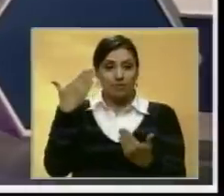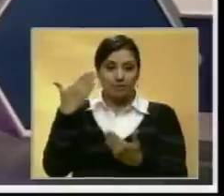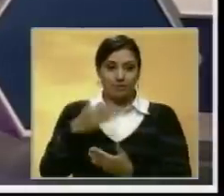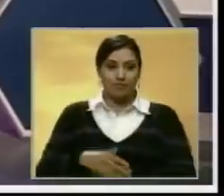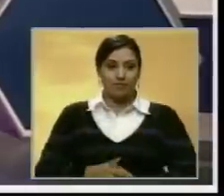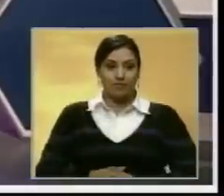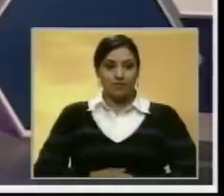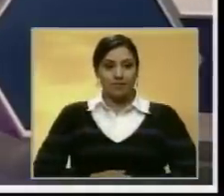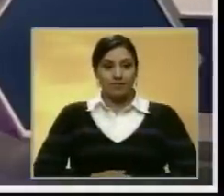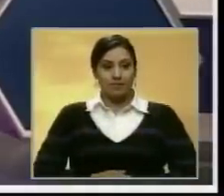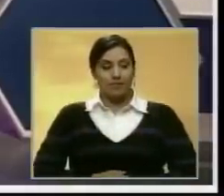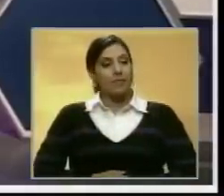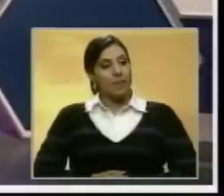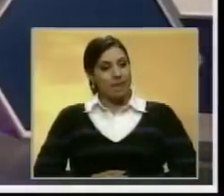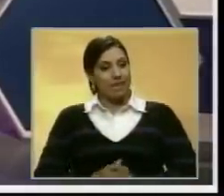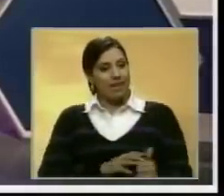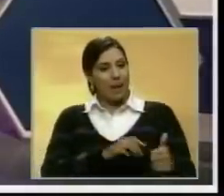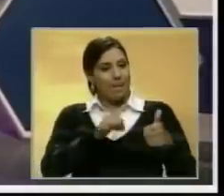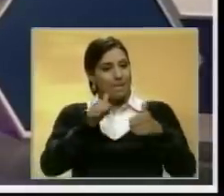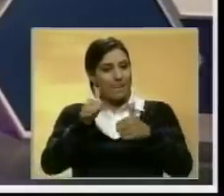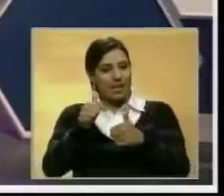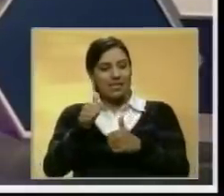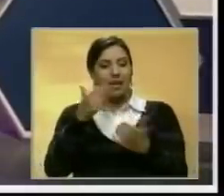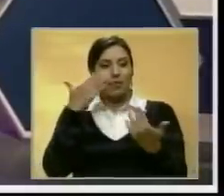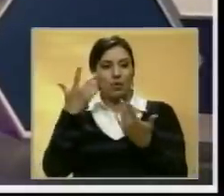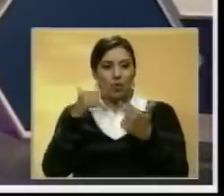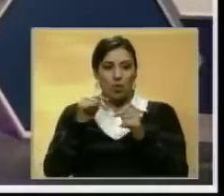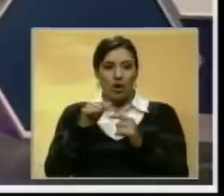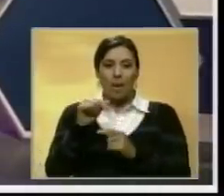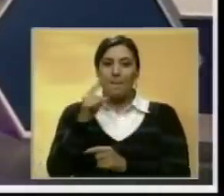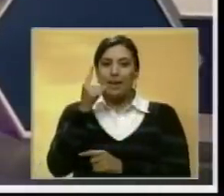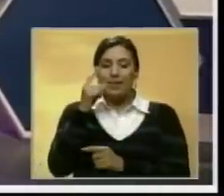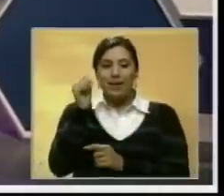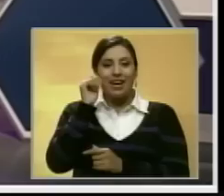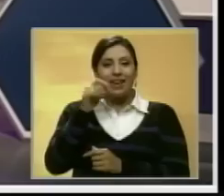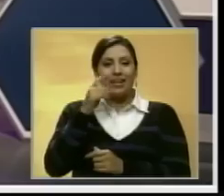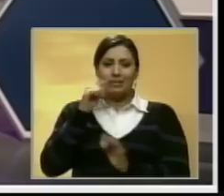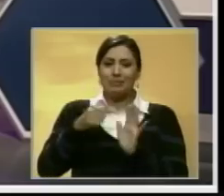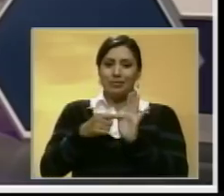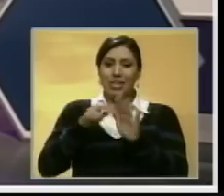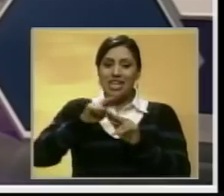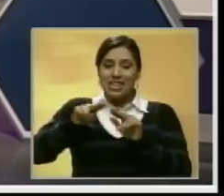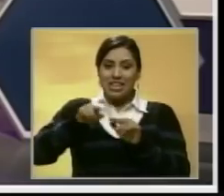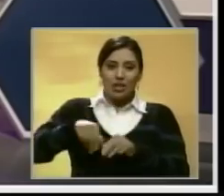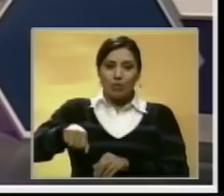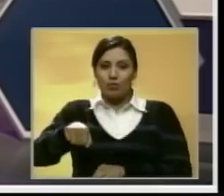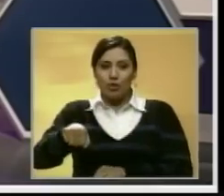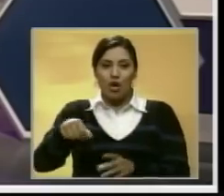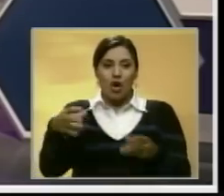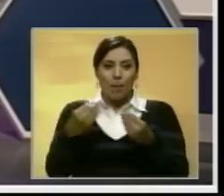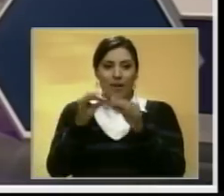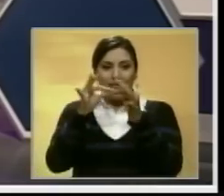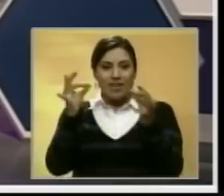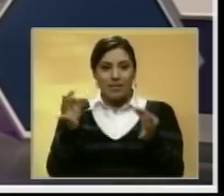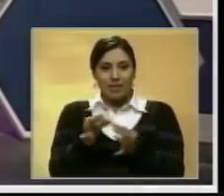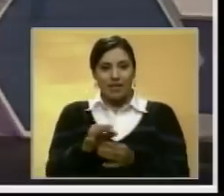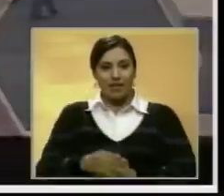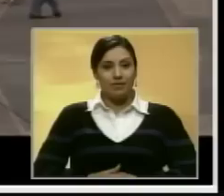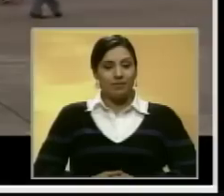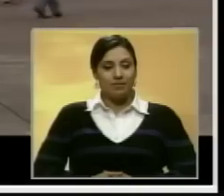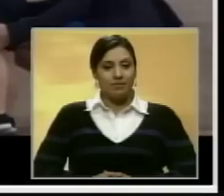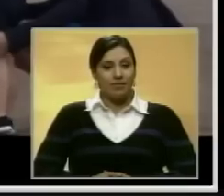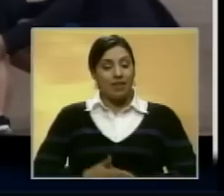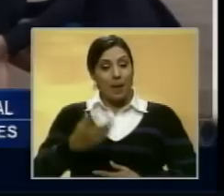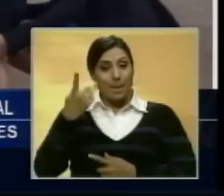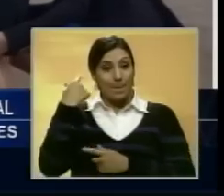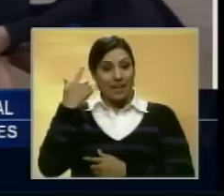en Estrenos y Estrellas. Comenzamos con el príncipe George y su primera aparición en un compromiso de la familia real.